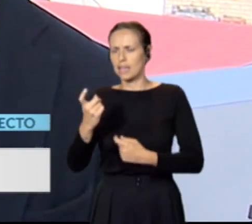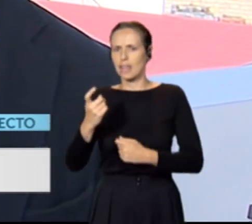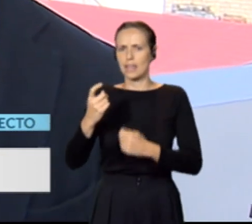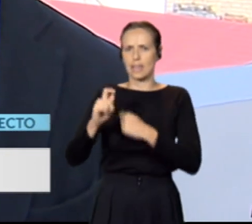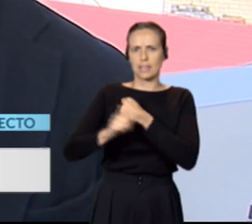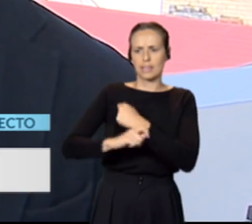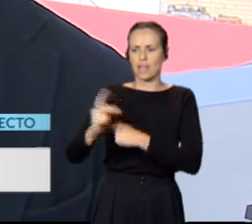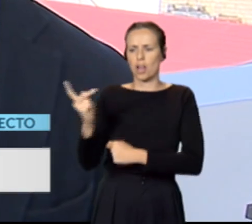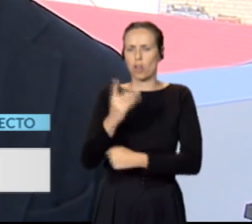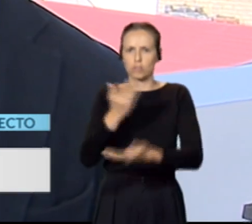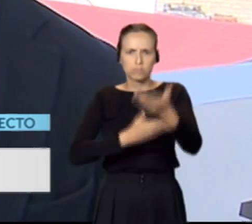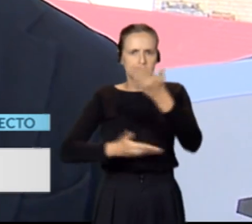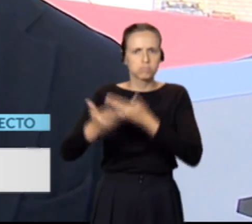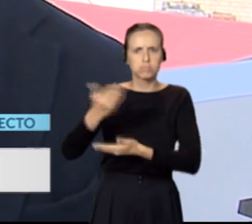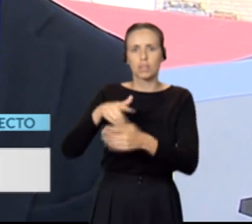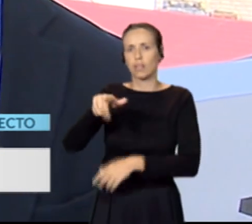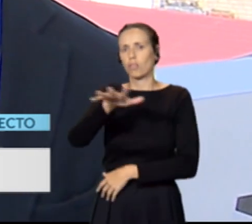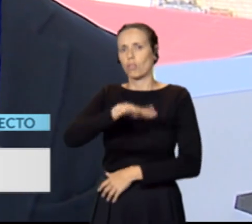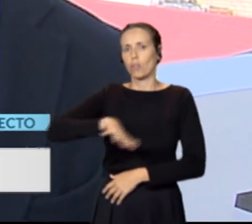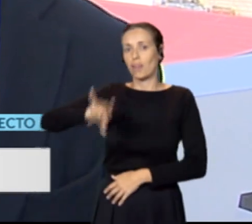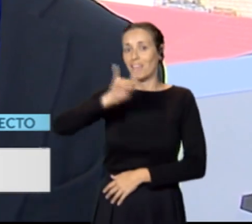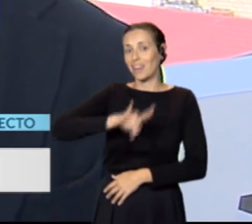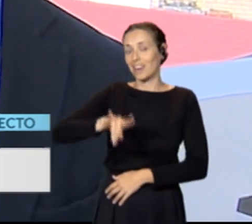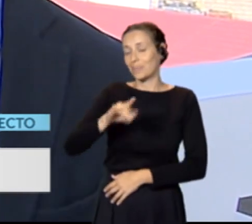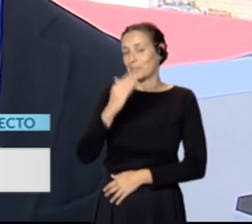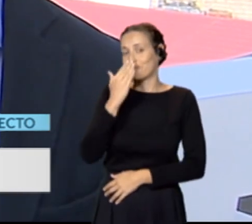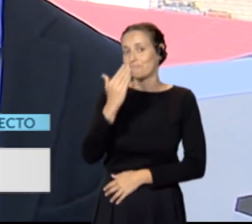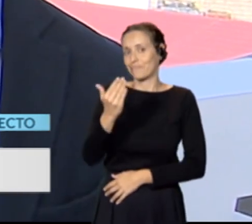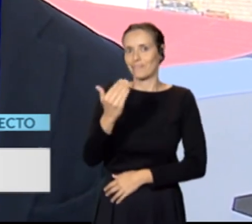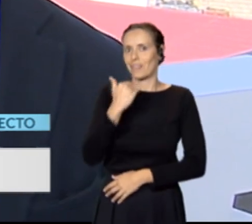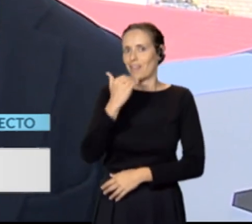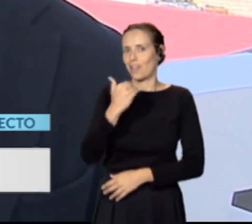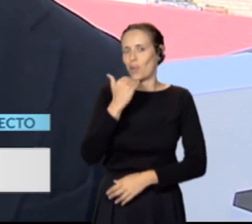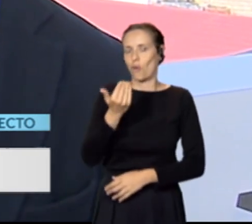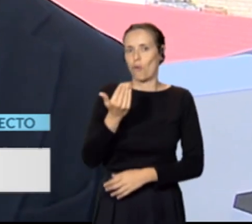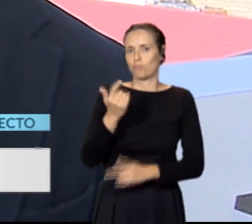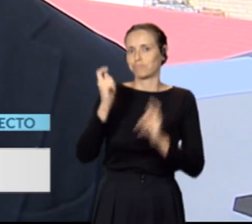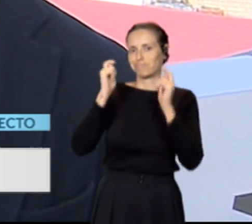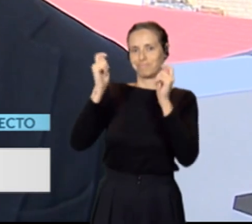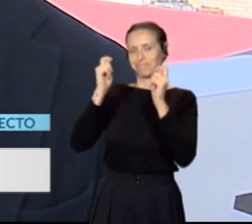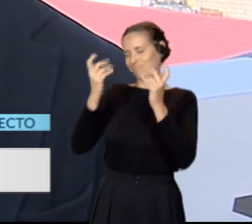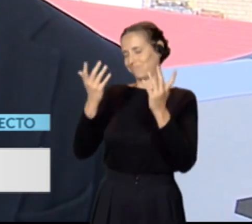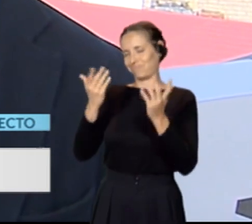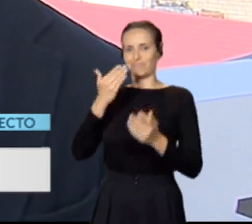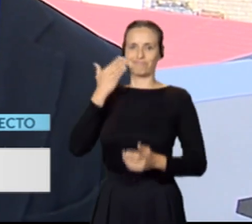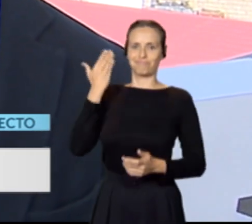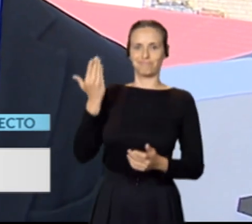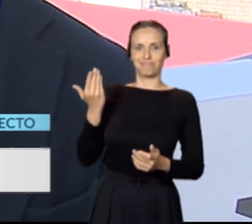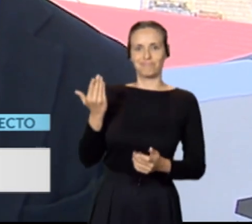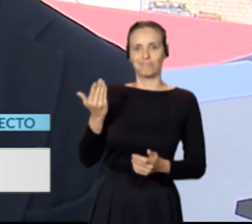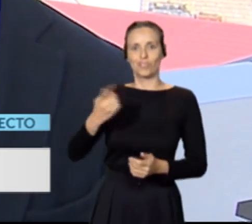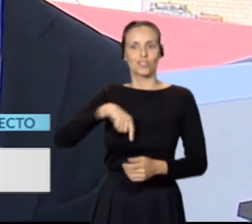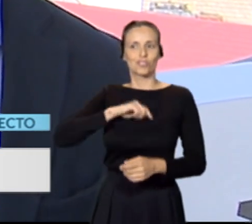cubrir en conjunto en el territorio canario Y la verdad es que es una una una celebración enorme eh estamos llenos